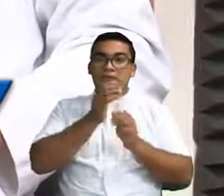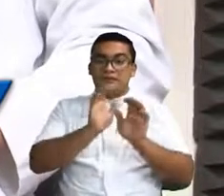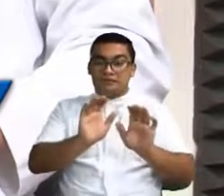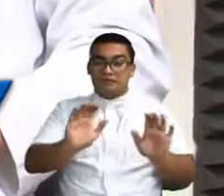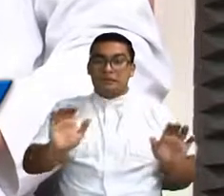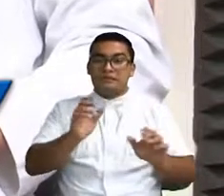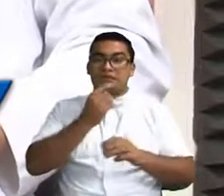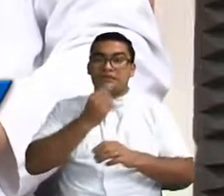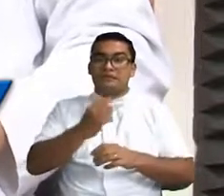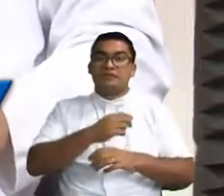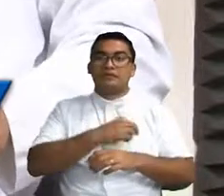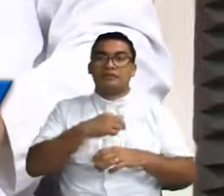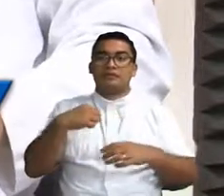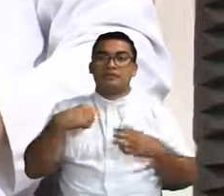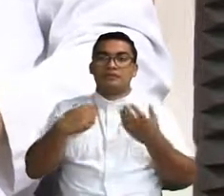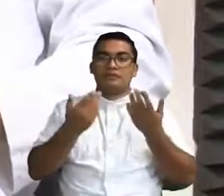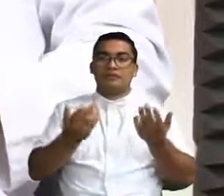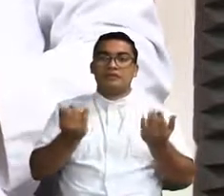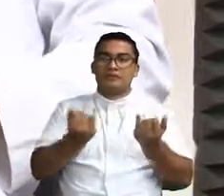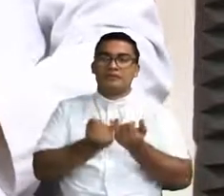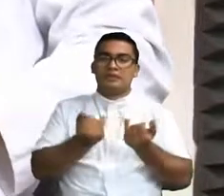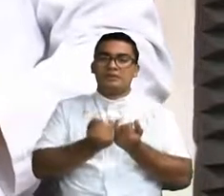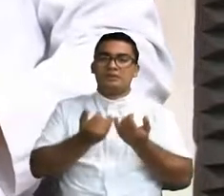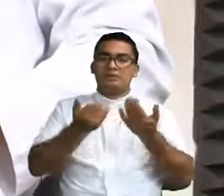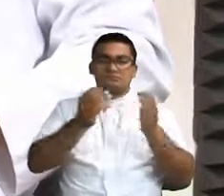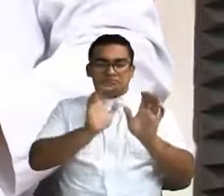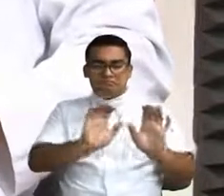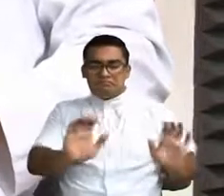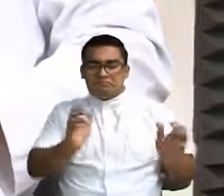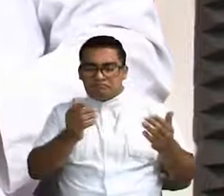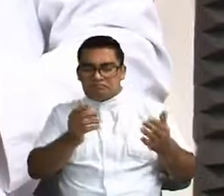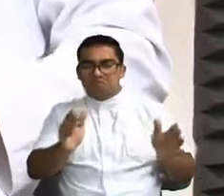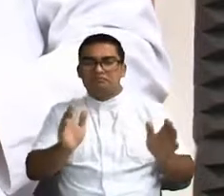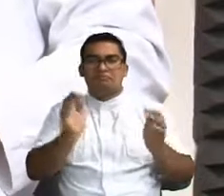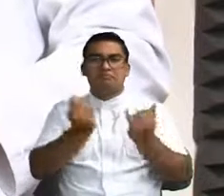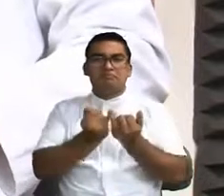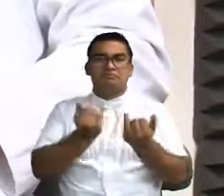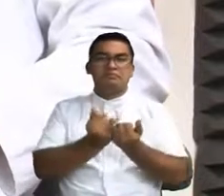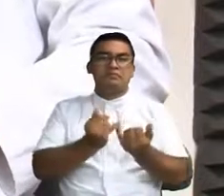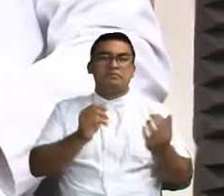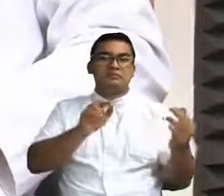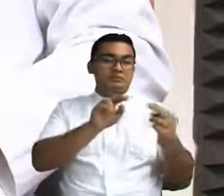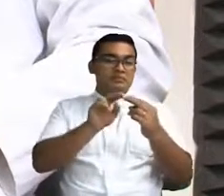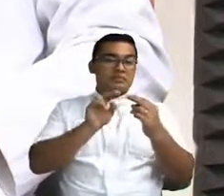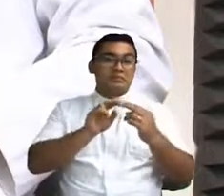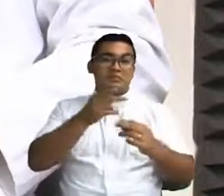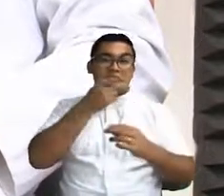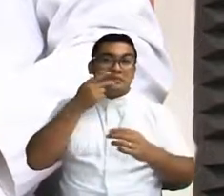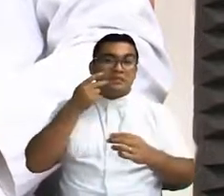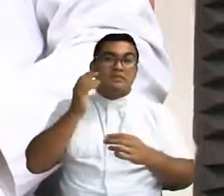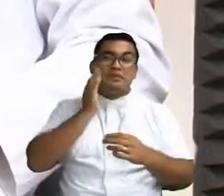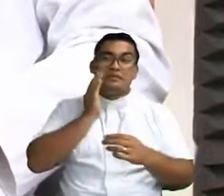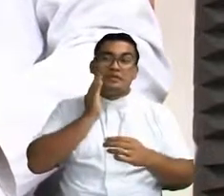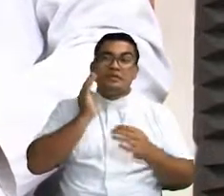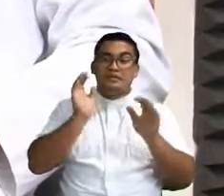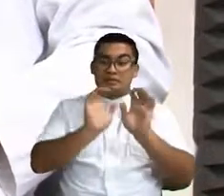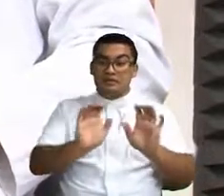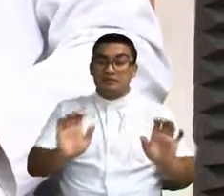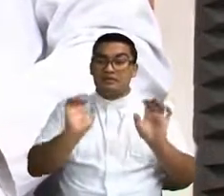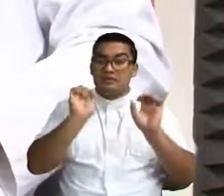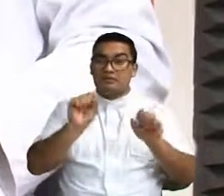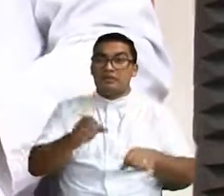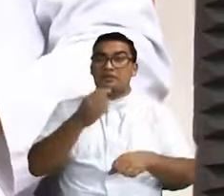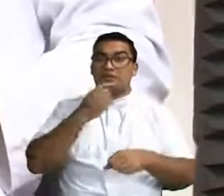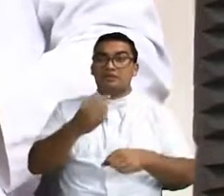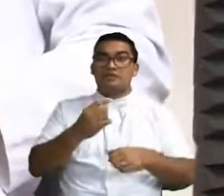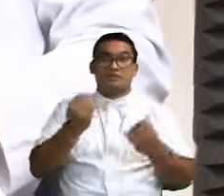nosotros tenemos que ser un poco más abiertos, tener un mayor tacto como padre. ¿Por qué? Porque los niños lo pueden presentar a